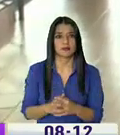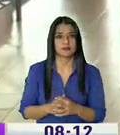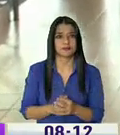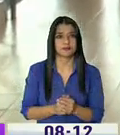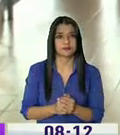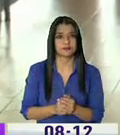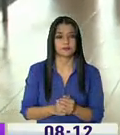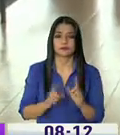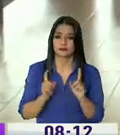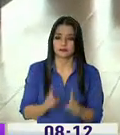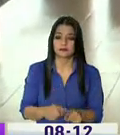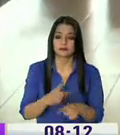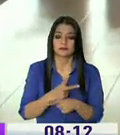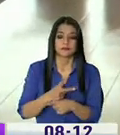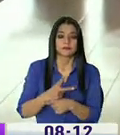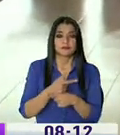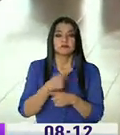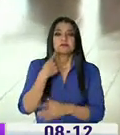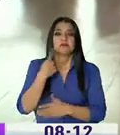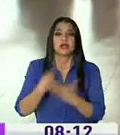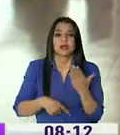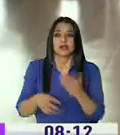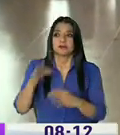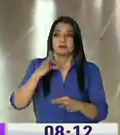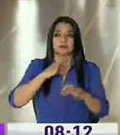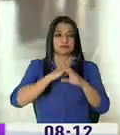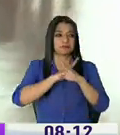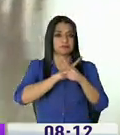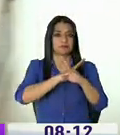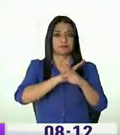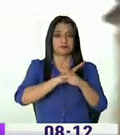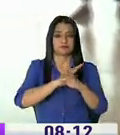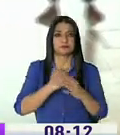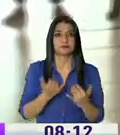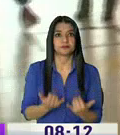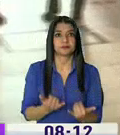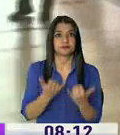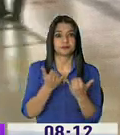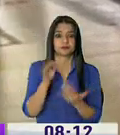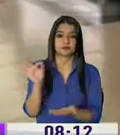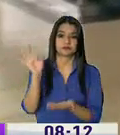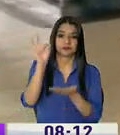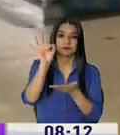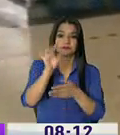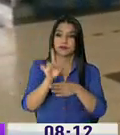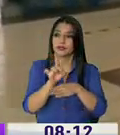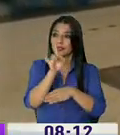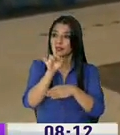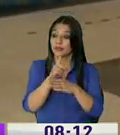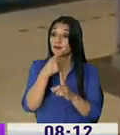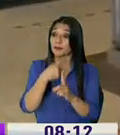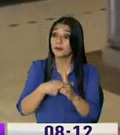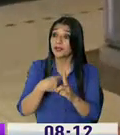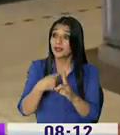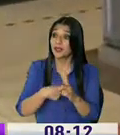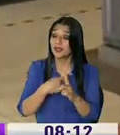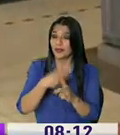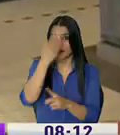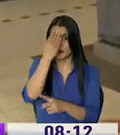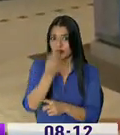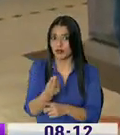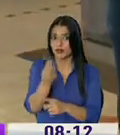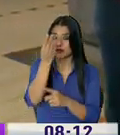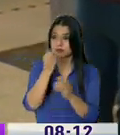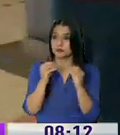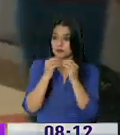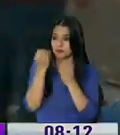tomar todas estas precauciones para evitar cualquier tipo de contagio de coronavirus. Vamos a hablar entonces con los directivos del mercado para que nos amplíe la